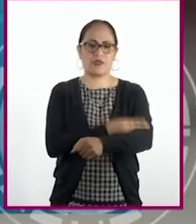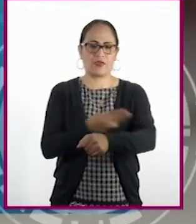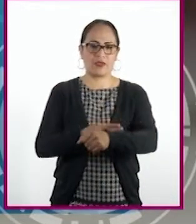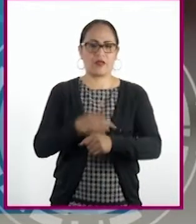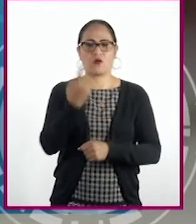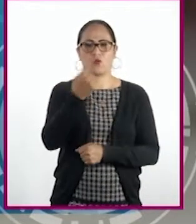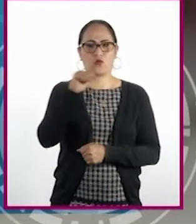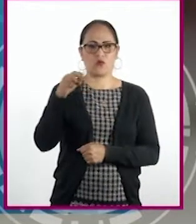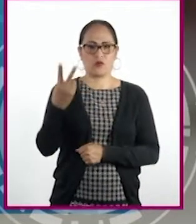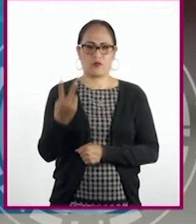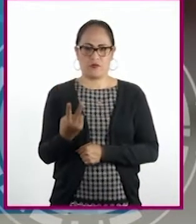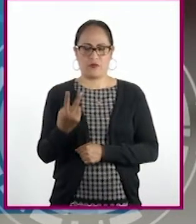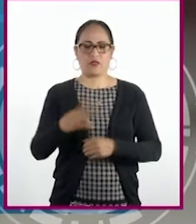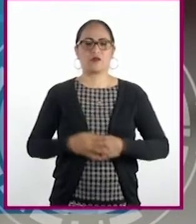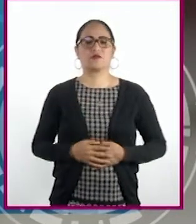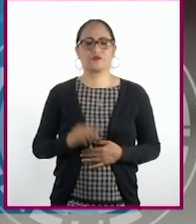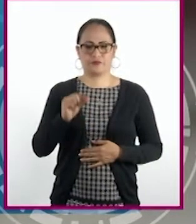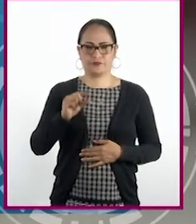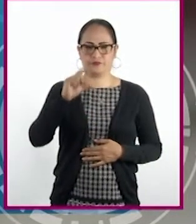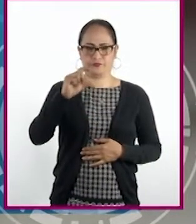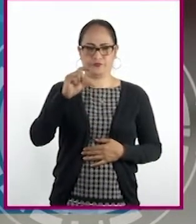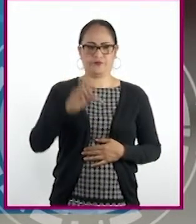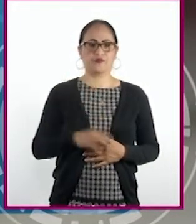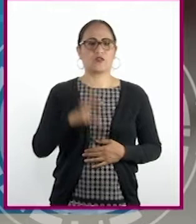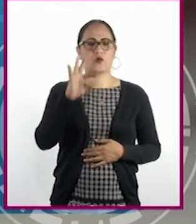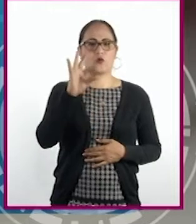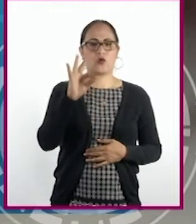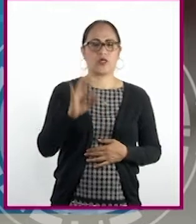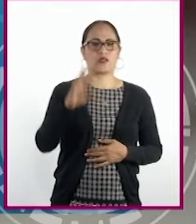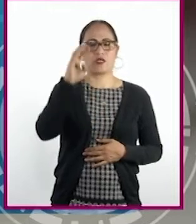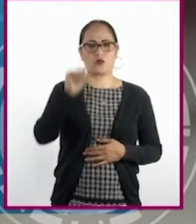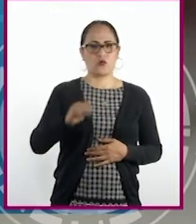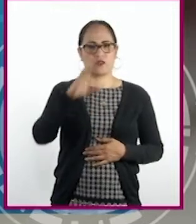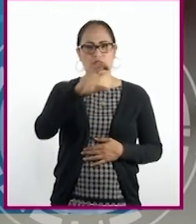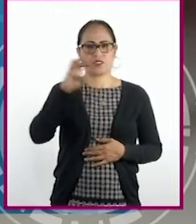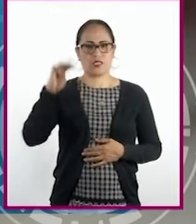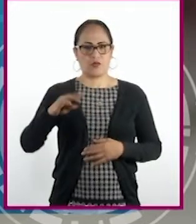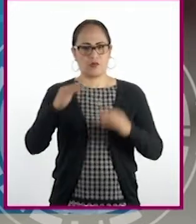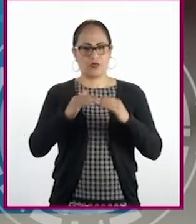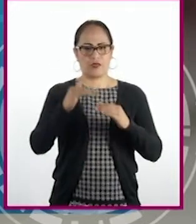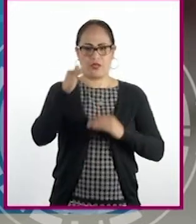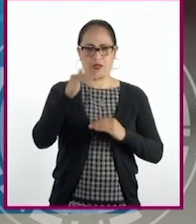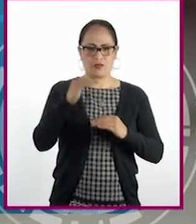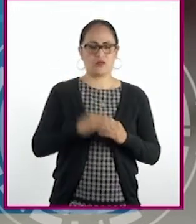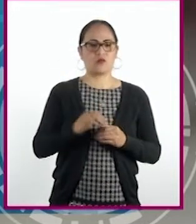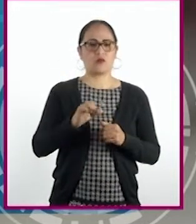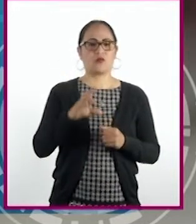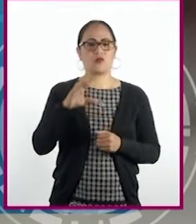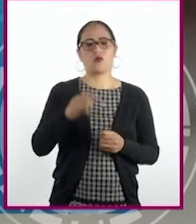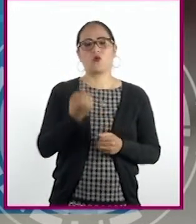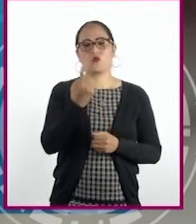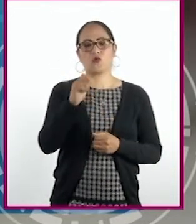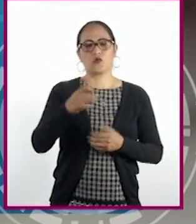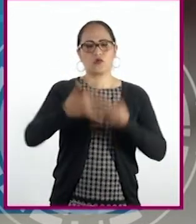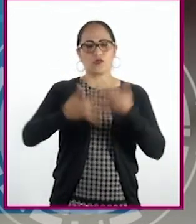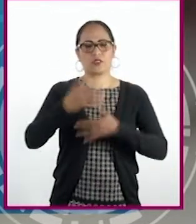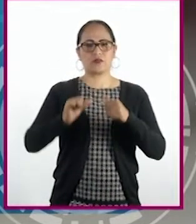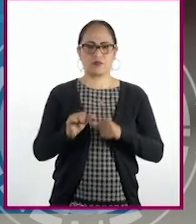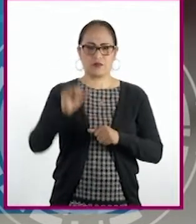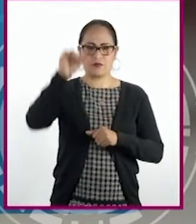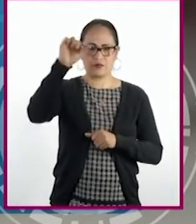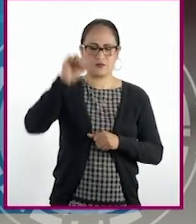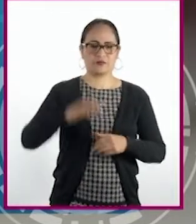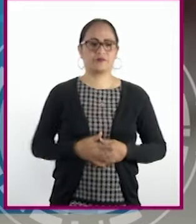pulgada de espesor y 49 centímetros de ancho por 1.15 metros de alto, 4 tramos de